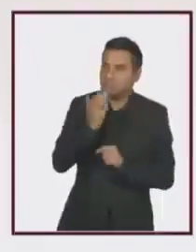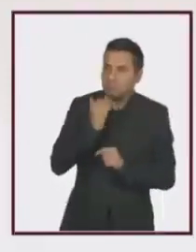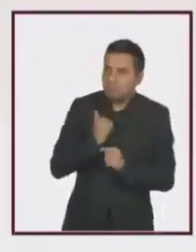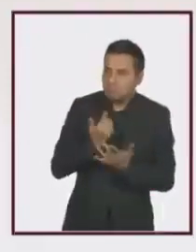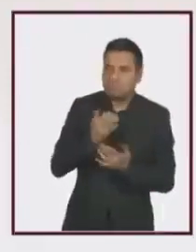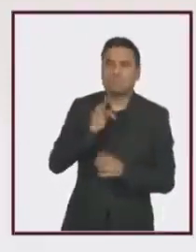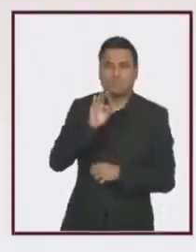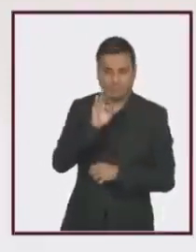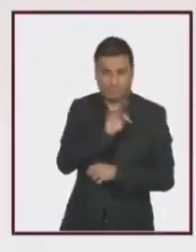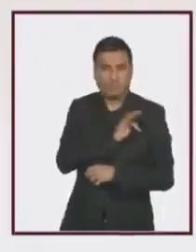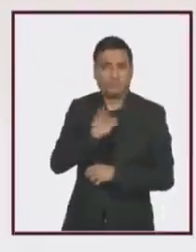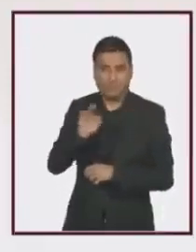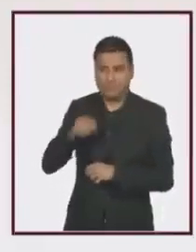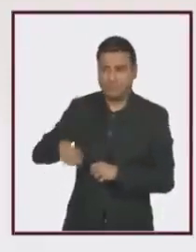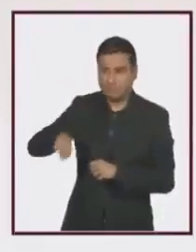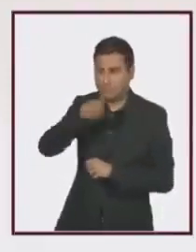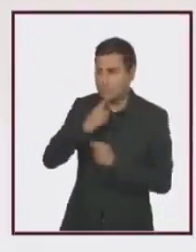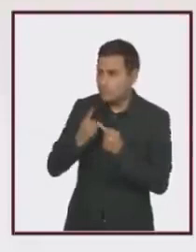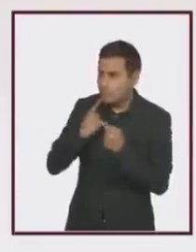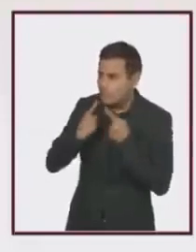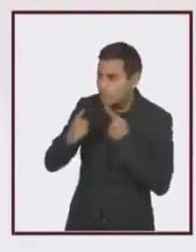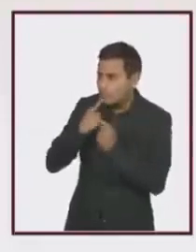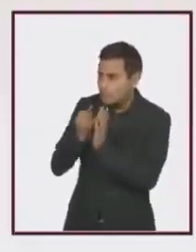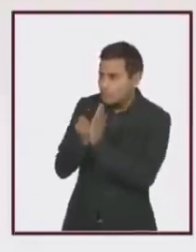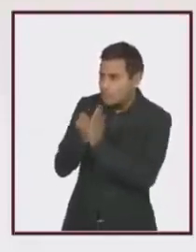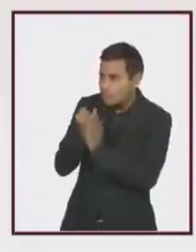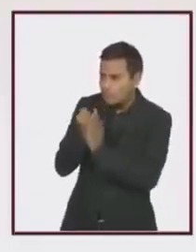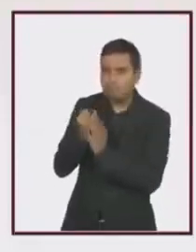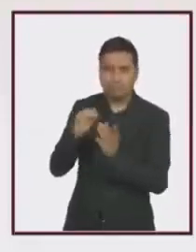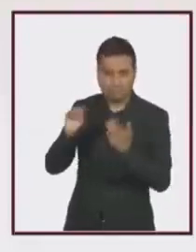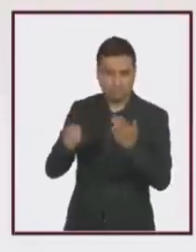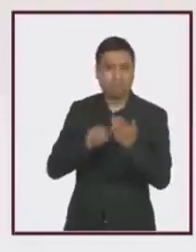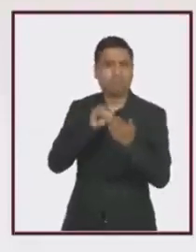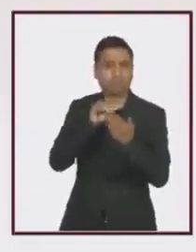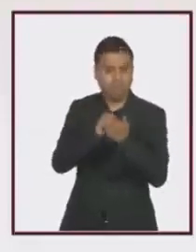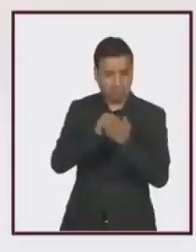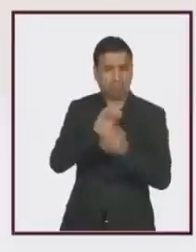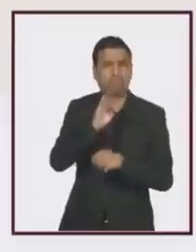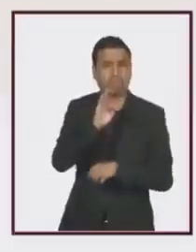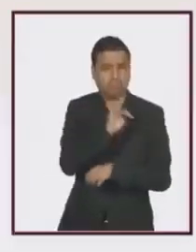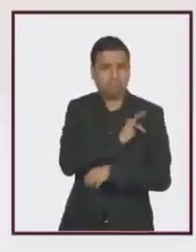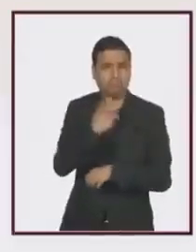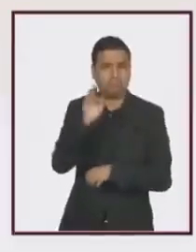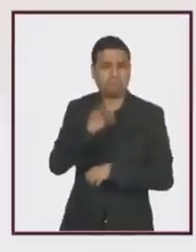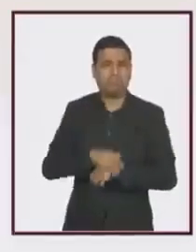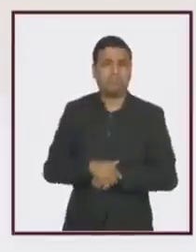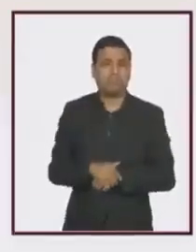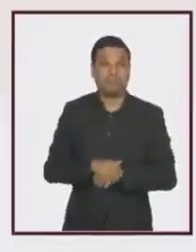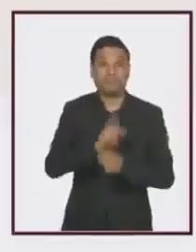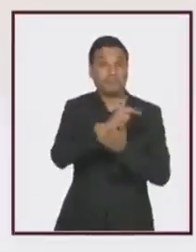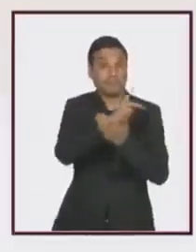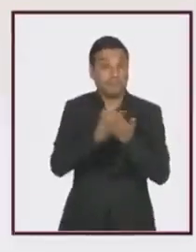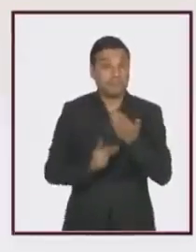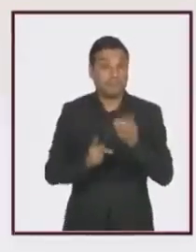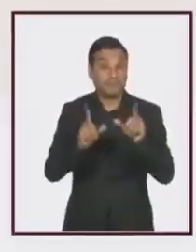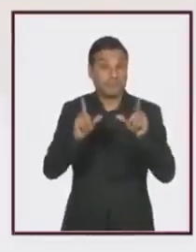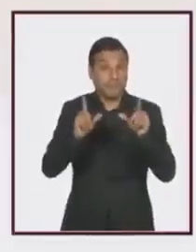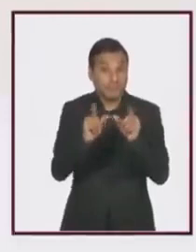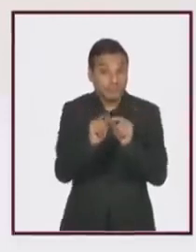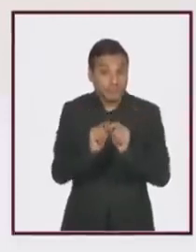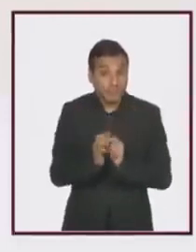sintético. Eso es lo que vamos a hacer con el programa sintético. Más que depurar, es